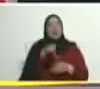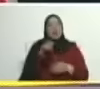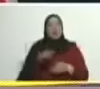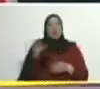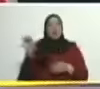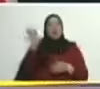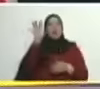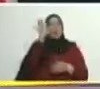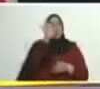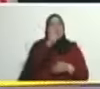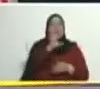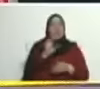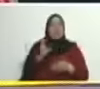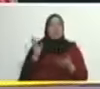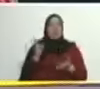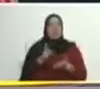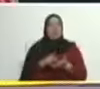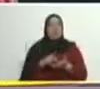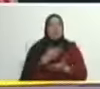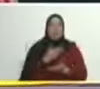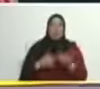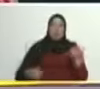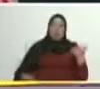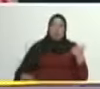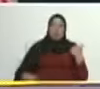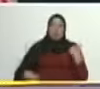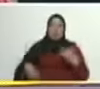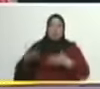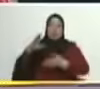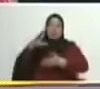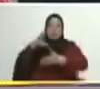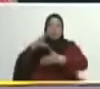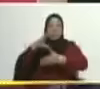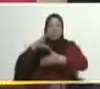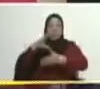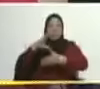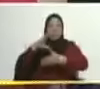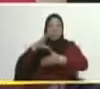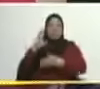hasta hace poco ocupó la presidencia de la CELAC,